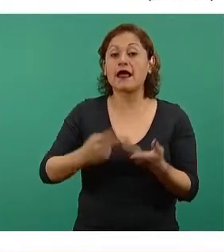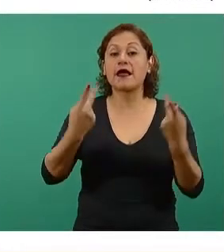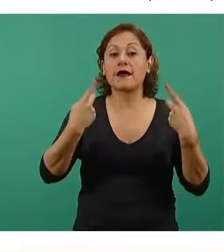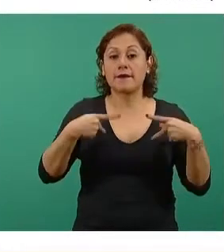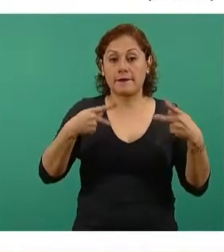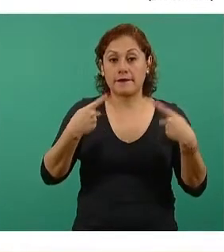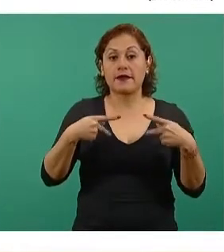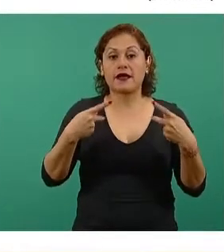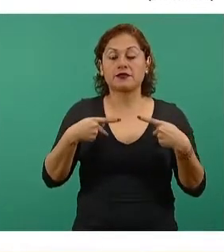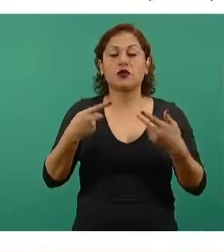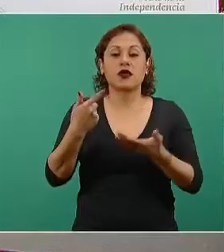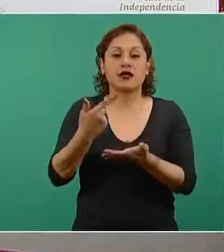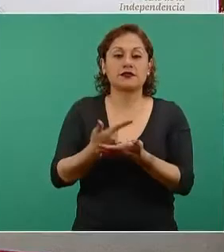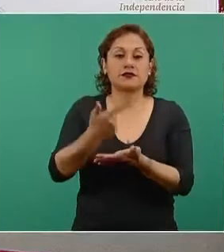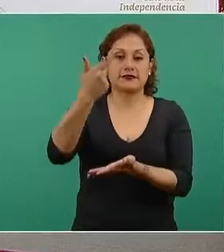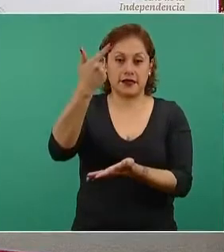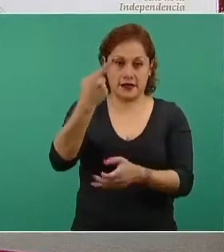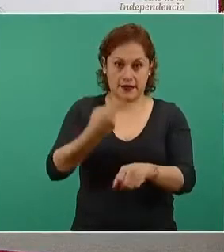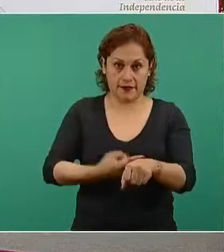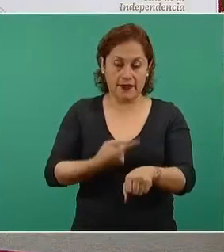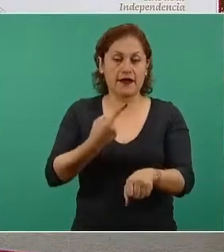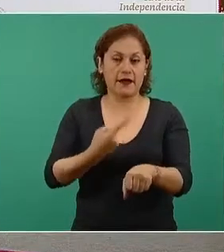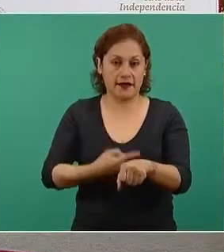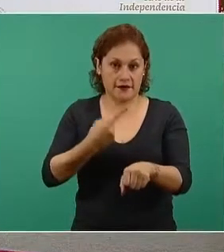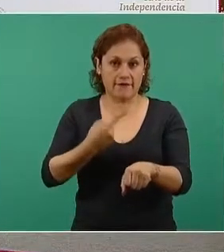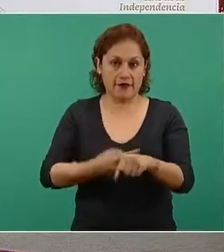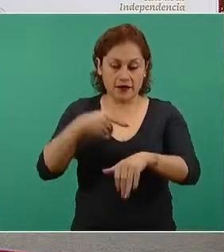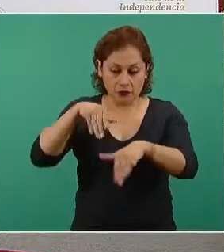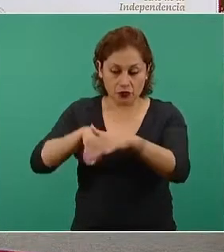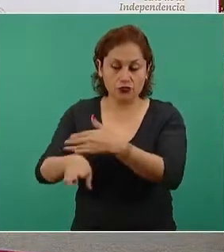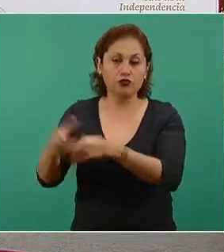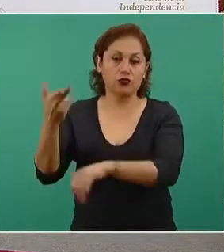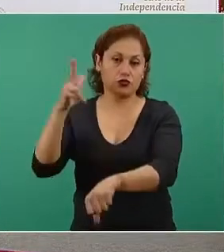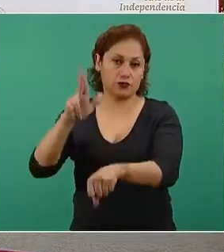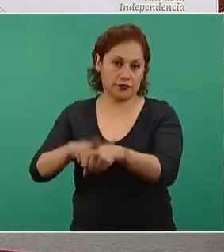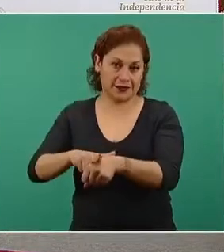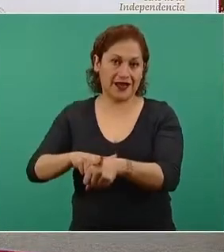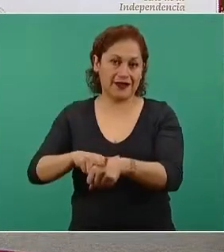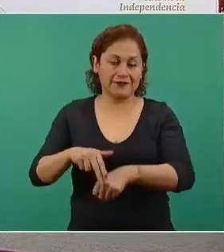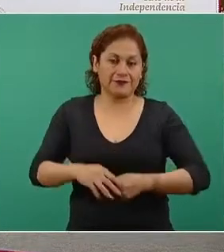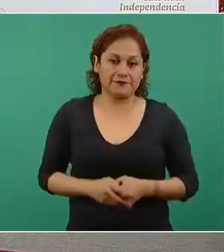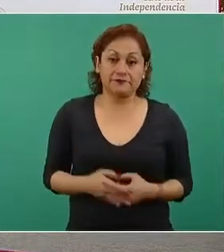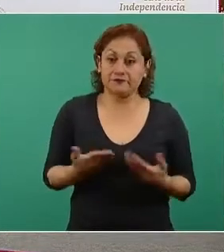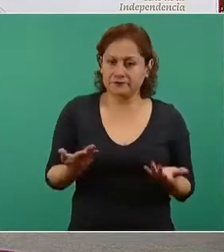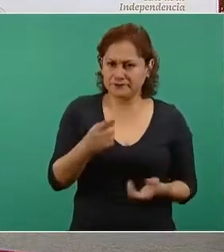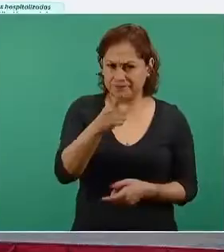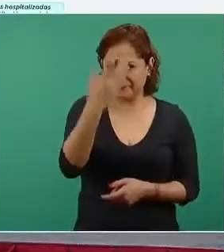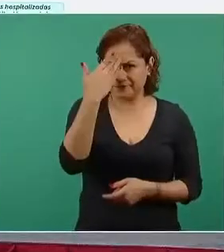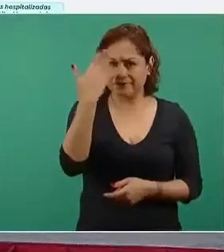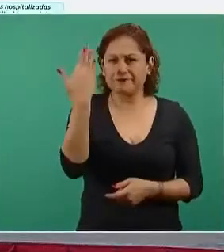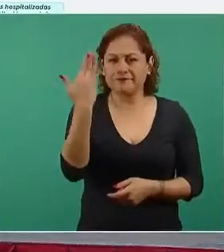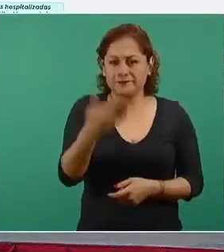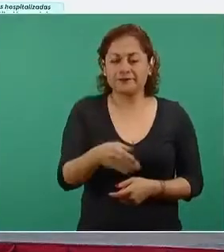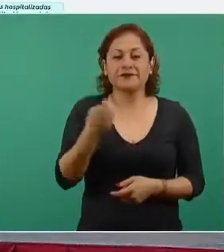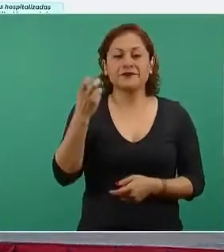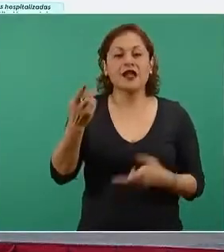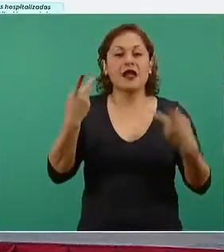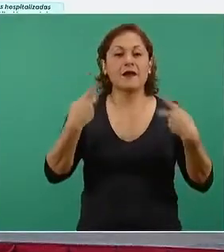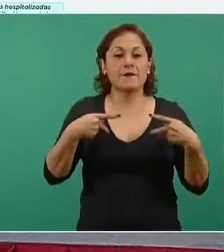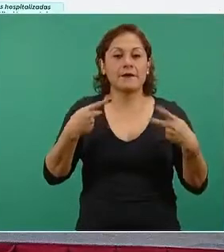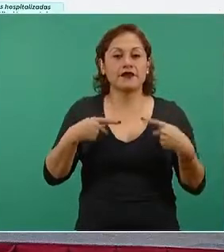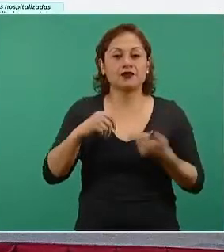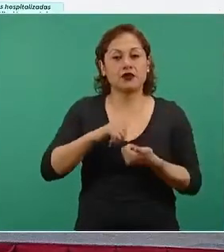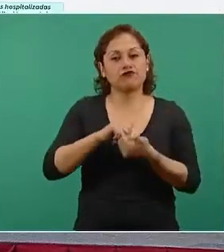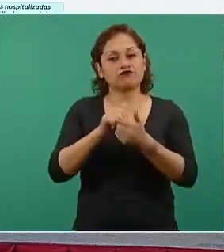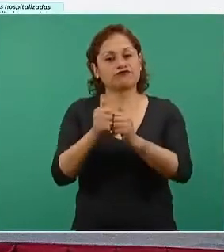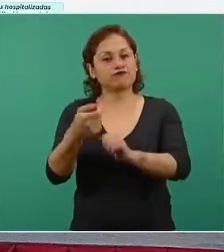con ventilación mecánica. Es decir, como lo hemos dicho con anterioridad, es la población que desafortunadamente ha presentado signos y síntomas